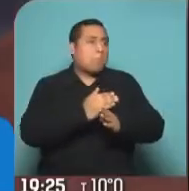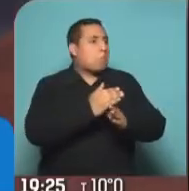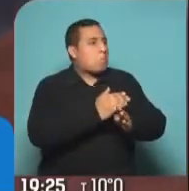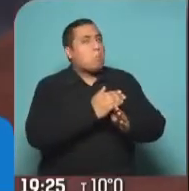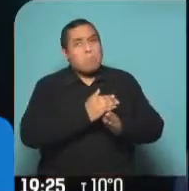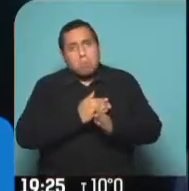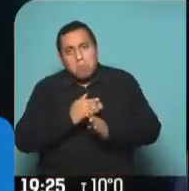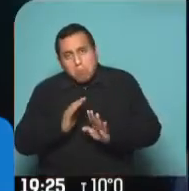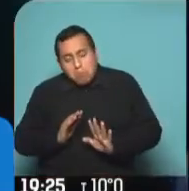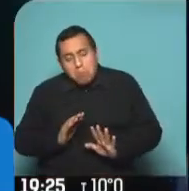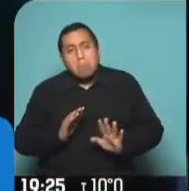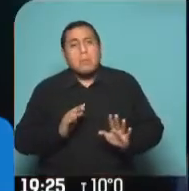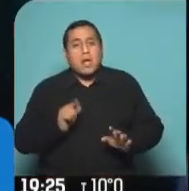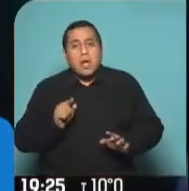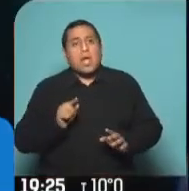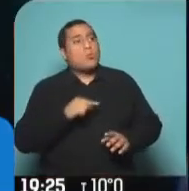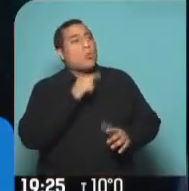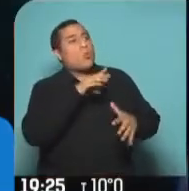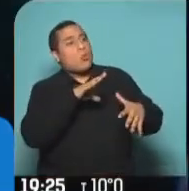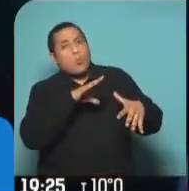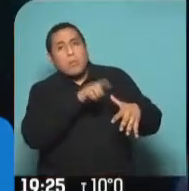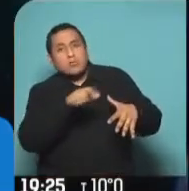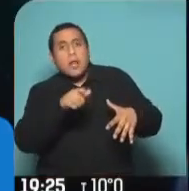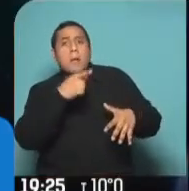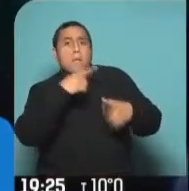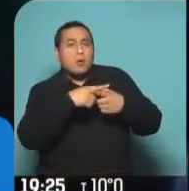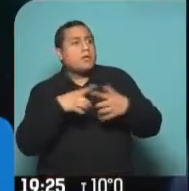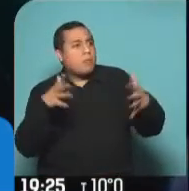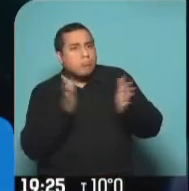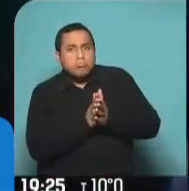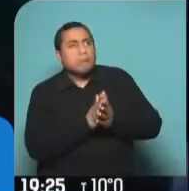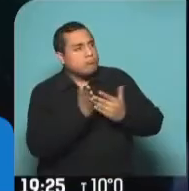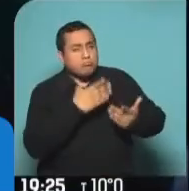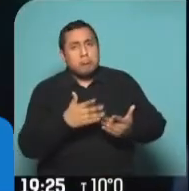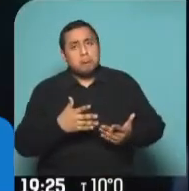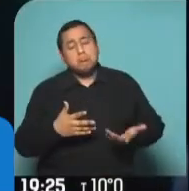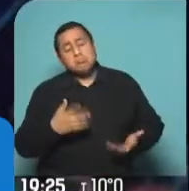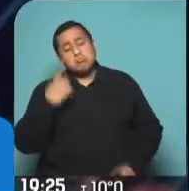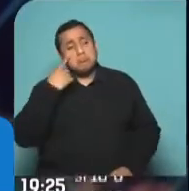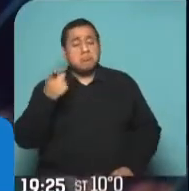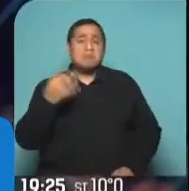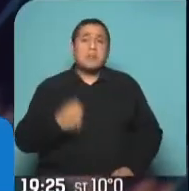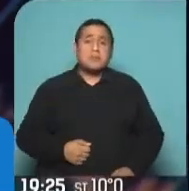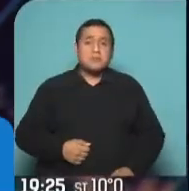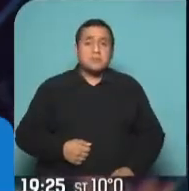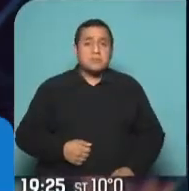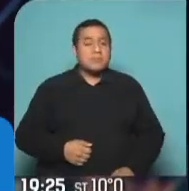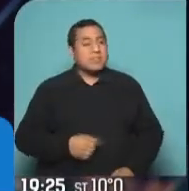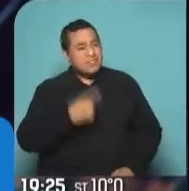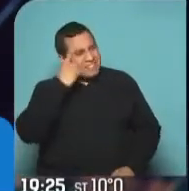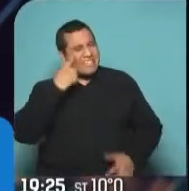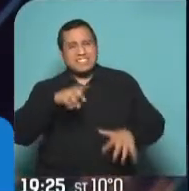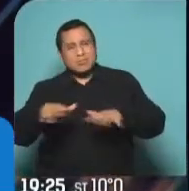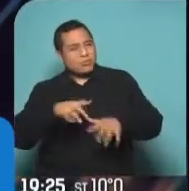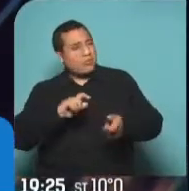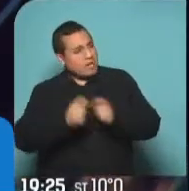el escenario al diálogo político. Yo creo que hay menos ansiedad, eso es una buena noticia. Bien. ¿Cree que puede cambiar la situación de cara a